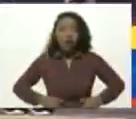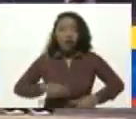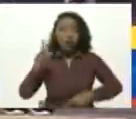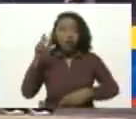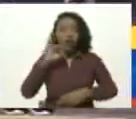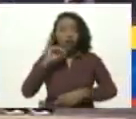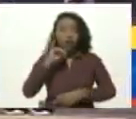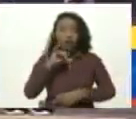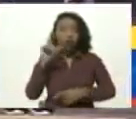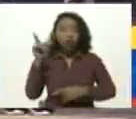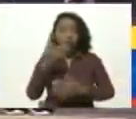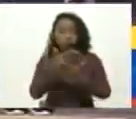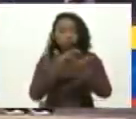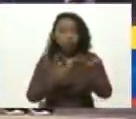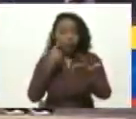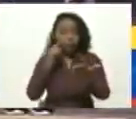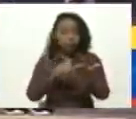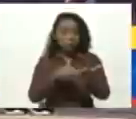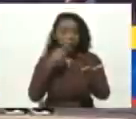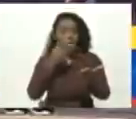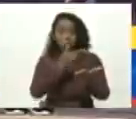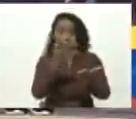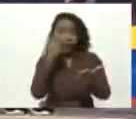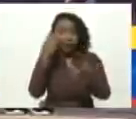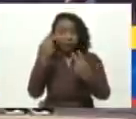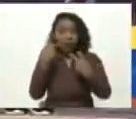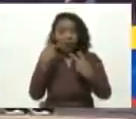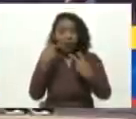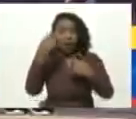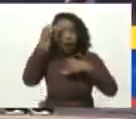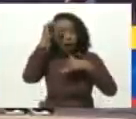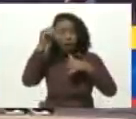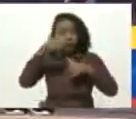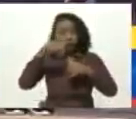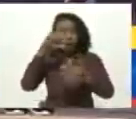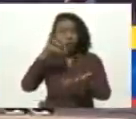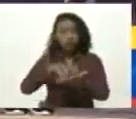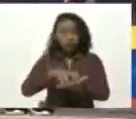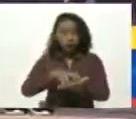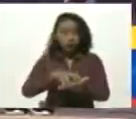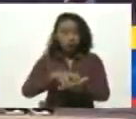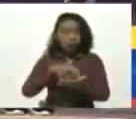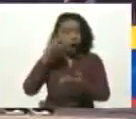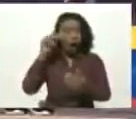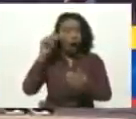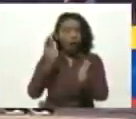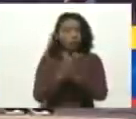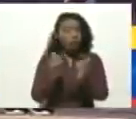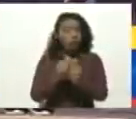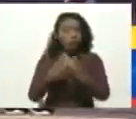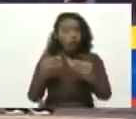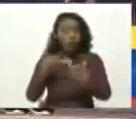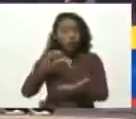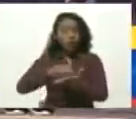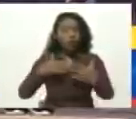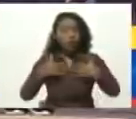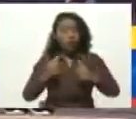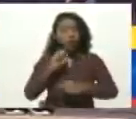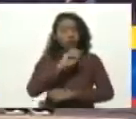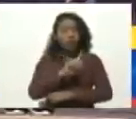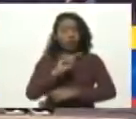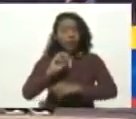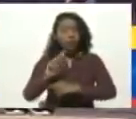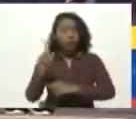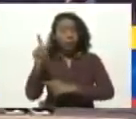datos, de esos indicadores que usted ha mostrado. Fíjese usted que en el caso del estado de Anzoátegui, apenas en todos nuestros centros de salud tenemos 121